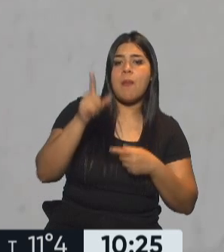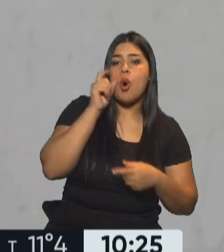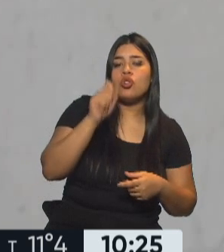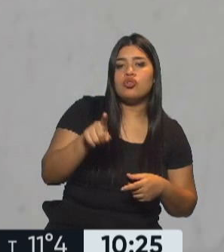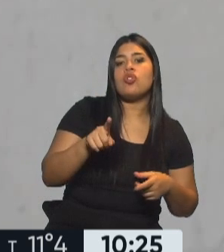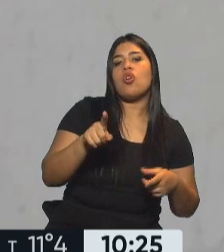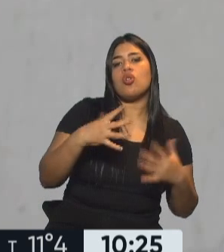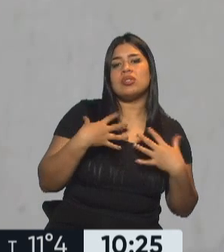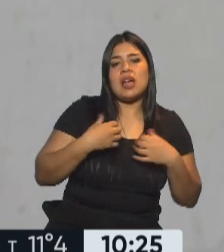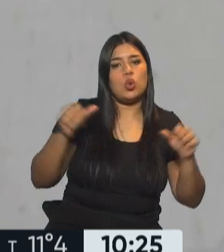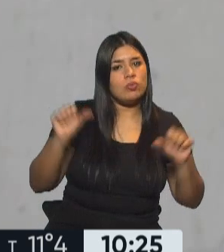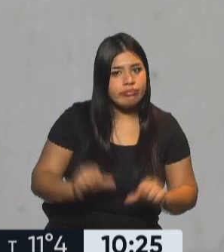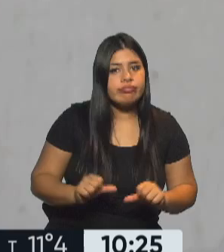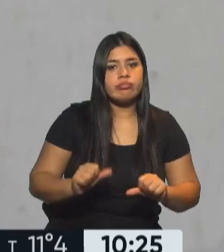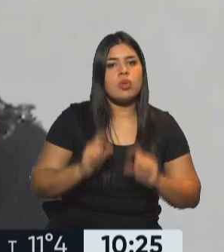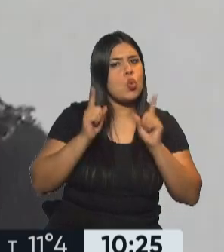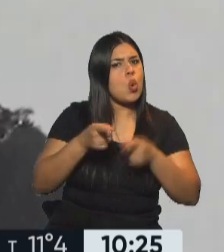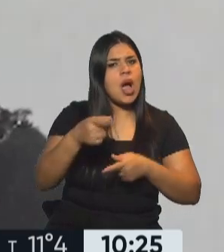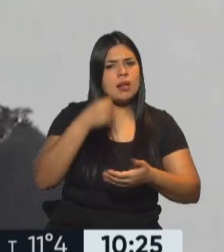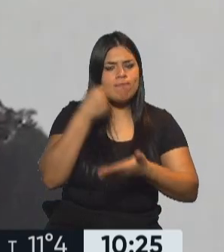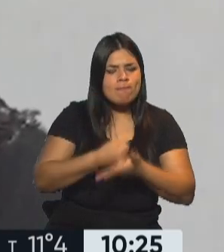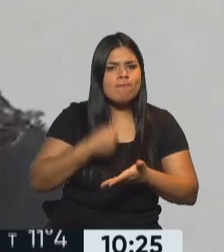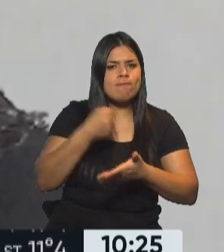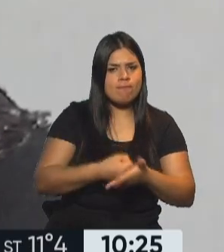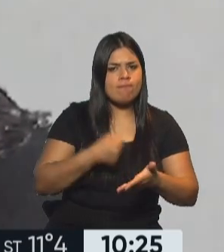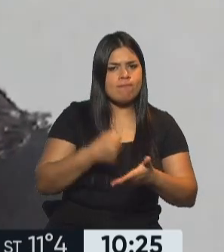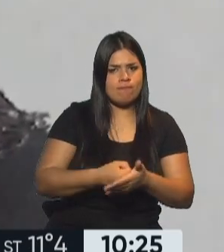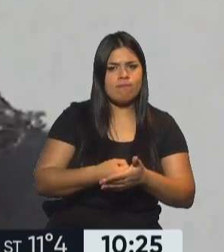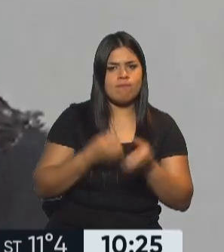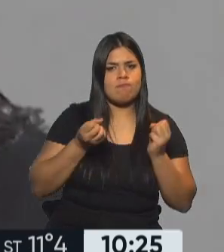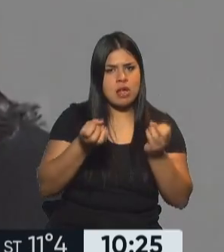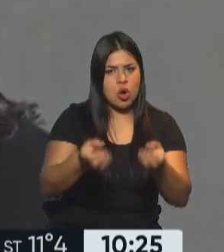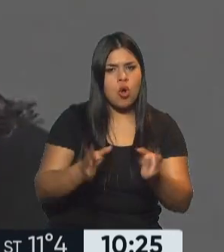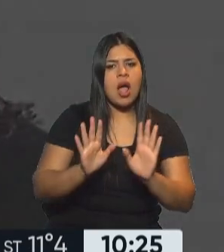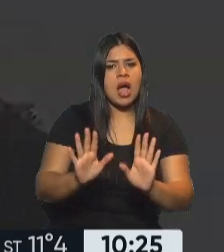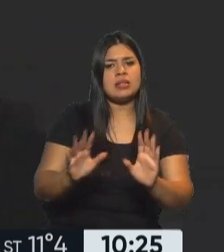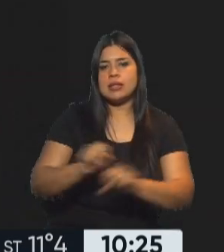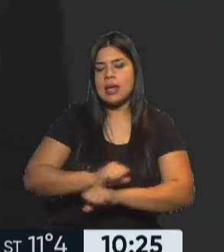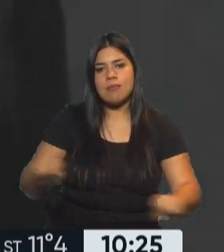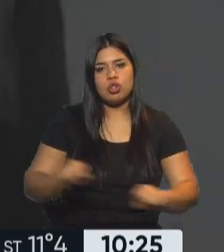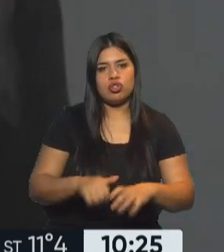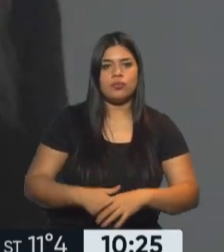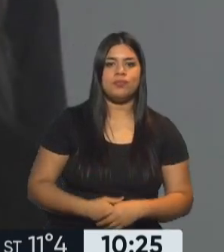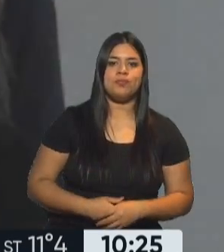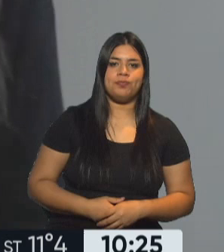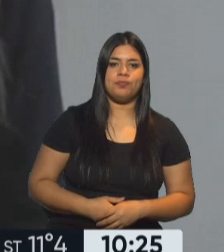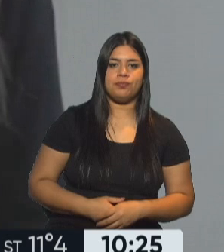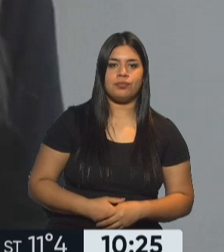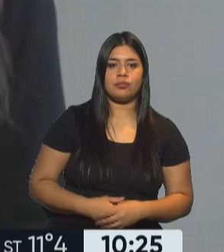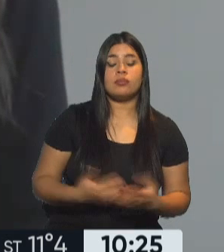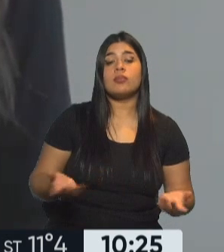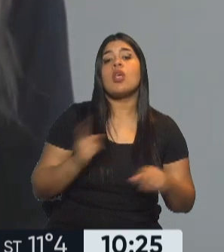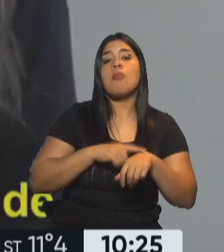salud, salió a flote luchando y bueno, así le agarró la explosión. Y bueno, como en esa época el dinero